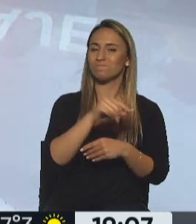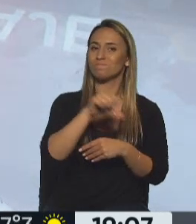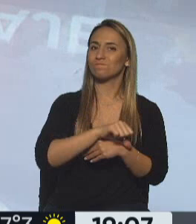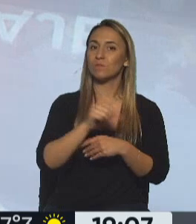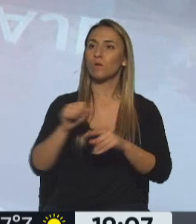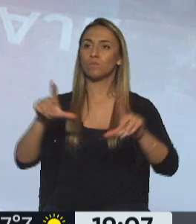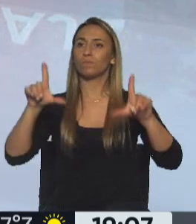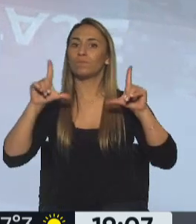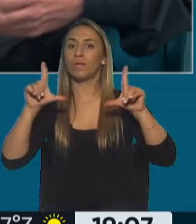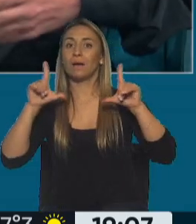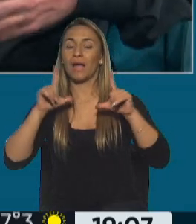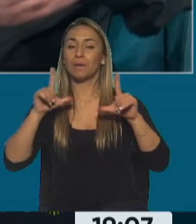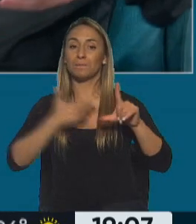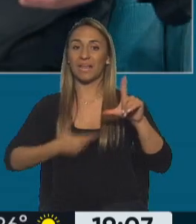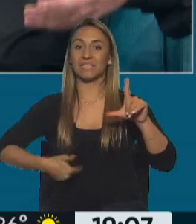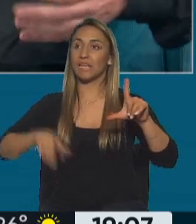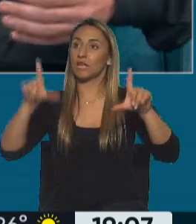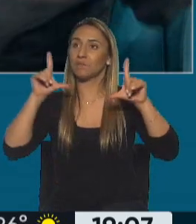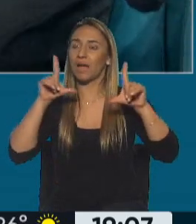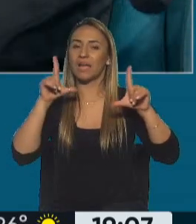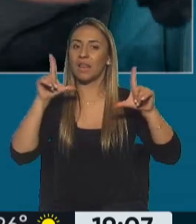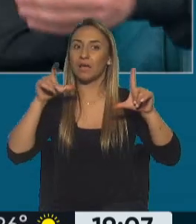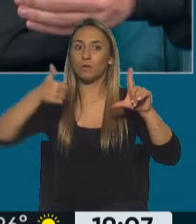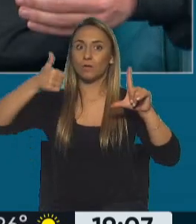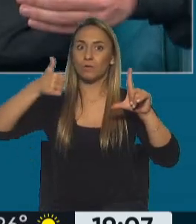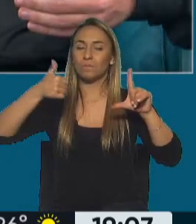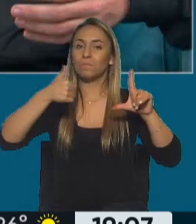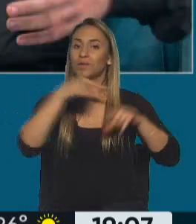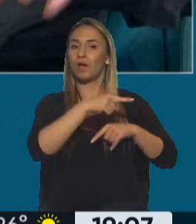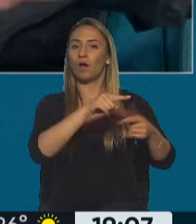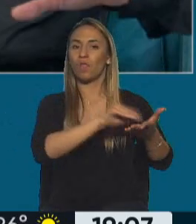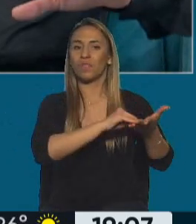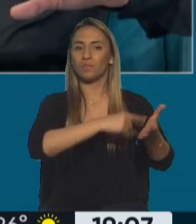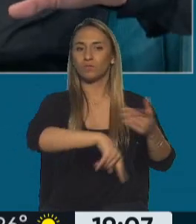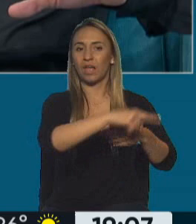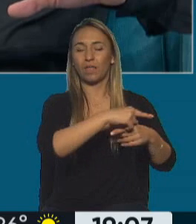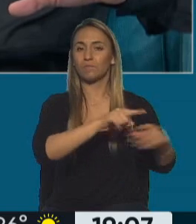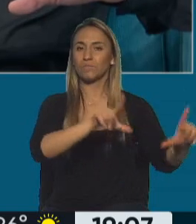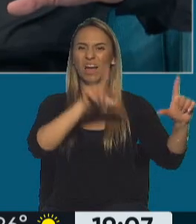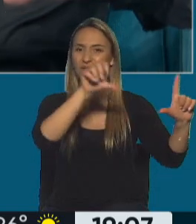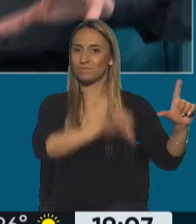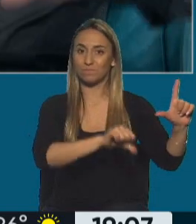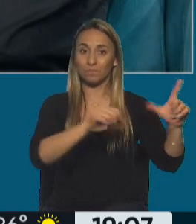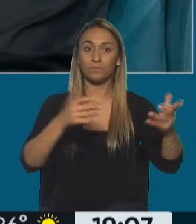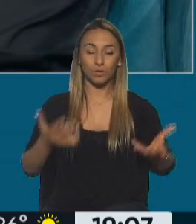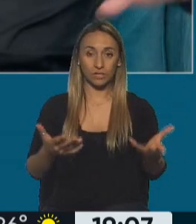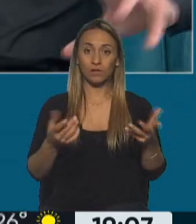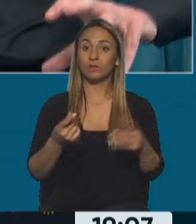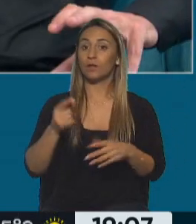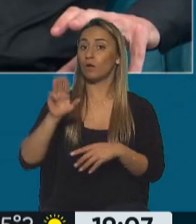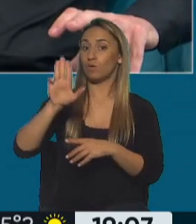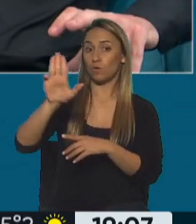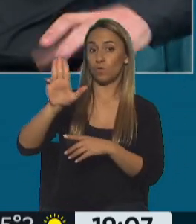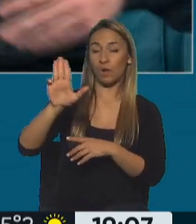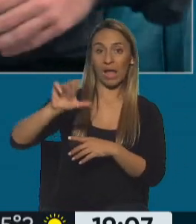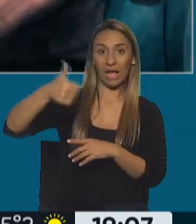presidencial, una crítica al funcionamiento partidario o a la creación de cuadros medios. Entonces lo primero que podemos decir es, gana Lula, pero pierde